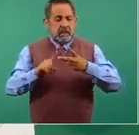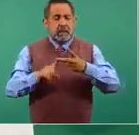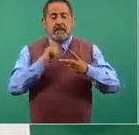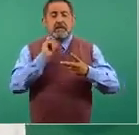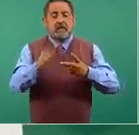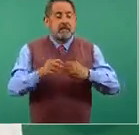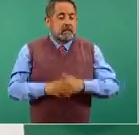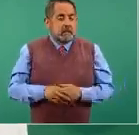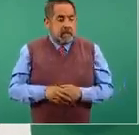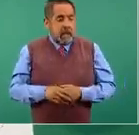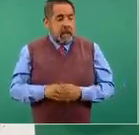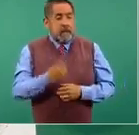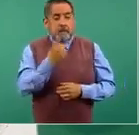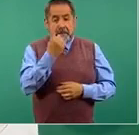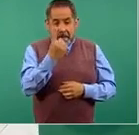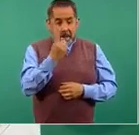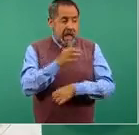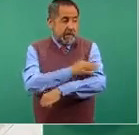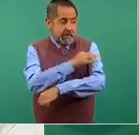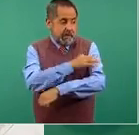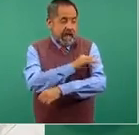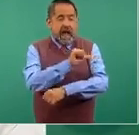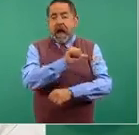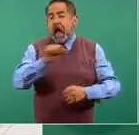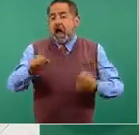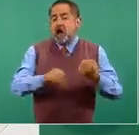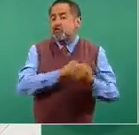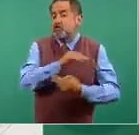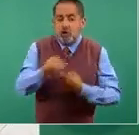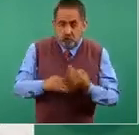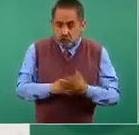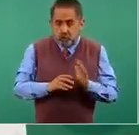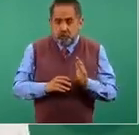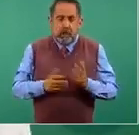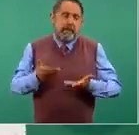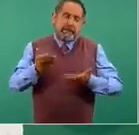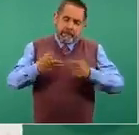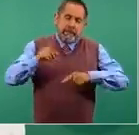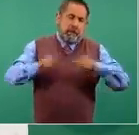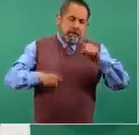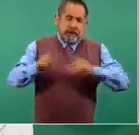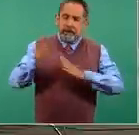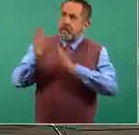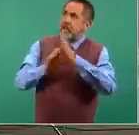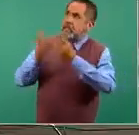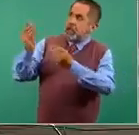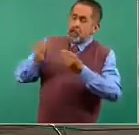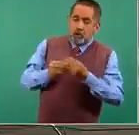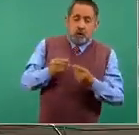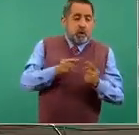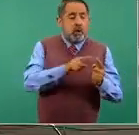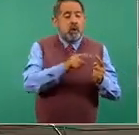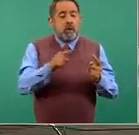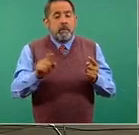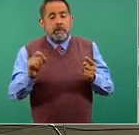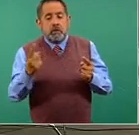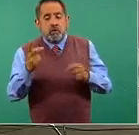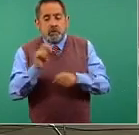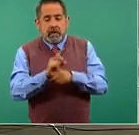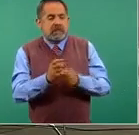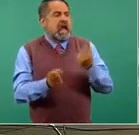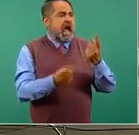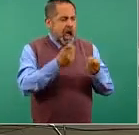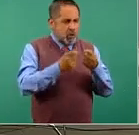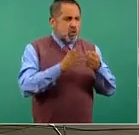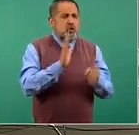referimos a que al menos la primera dosis, desde luego dependerá de los calendarios, en promedio son los 21 días, en algunos casos extendemos